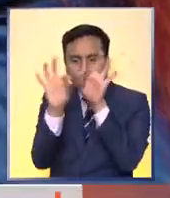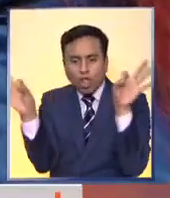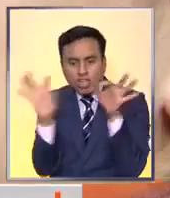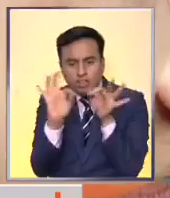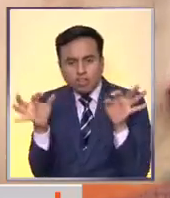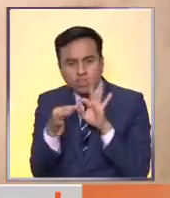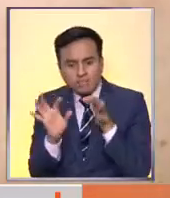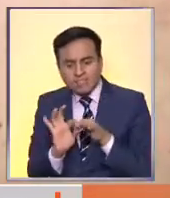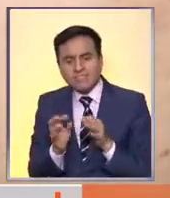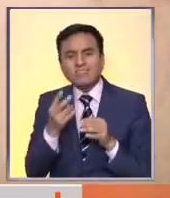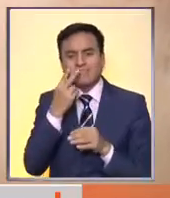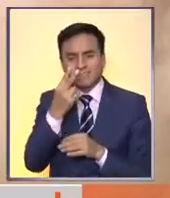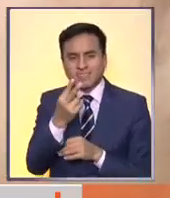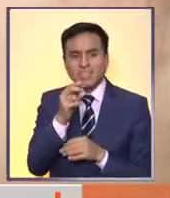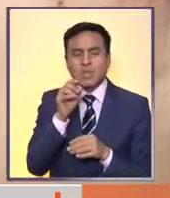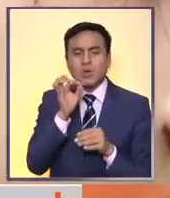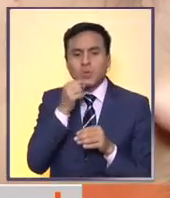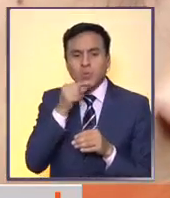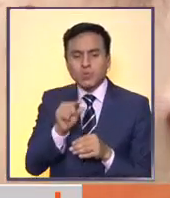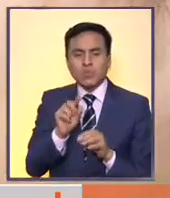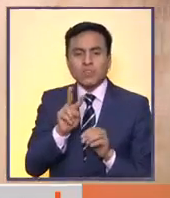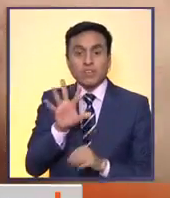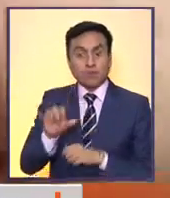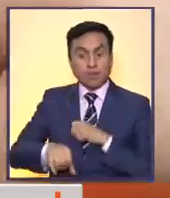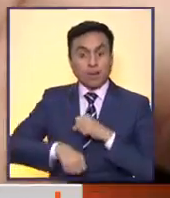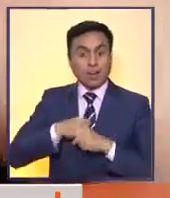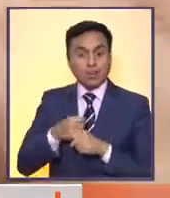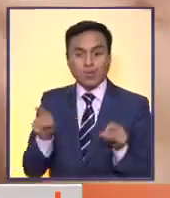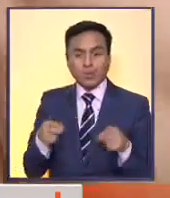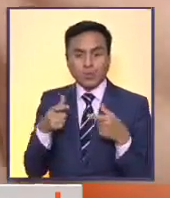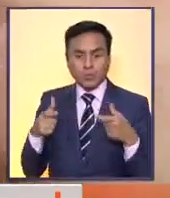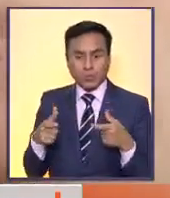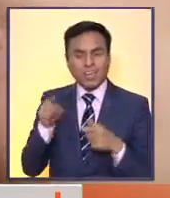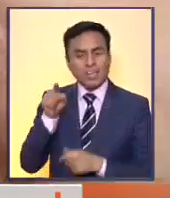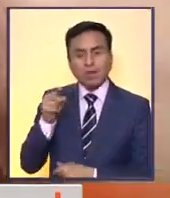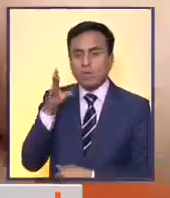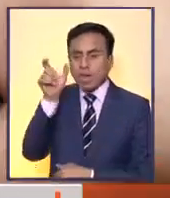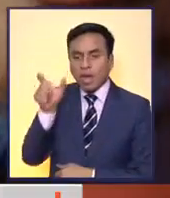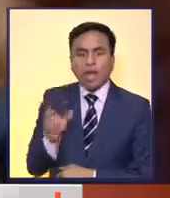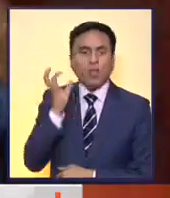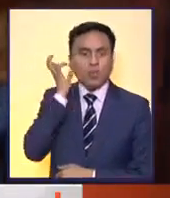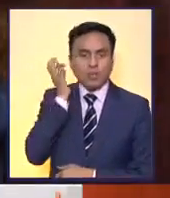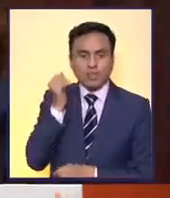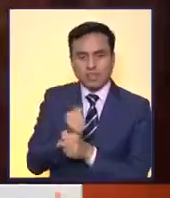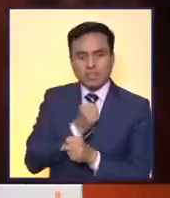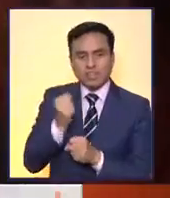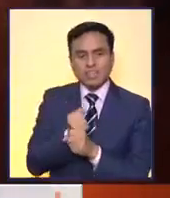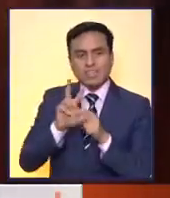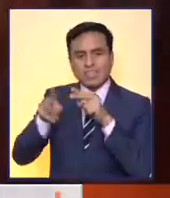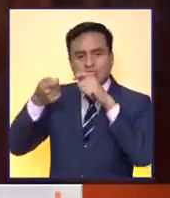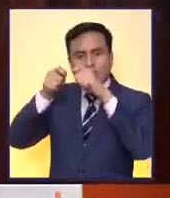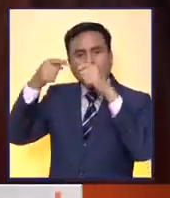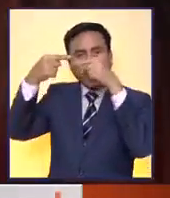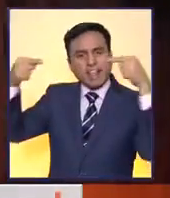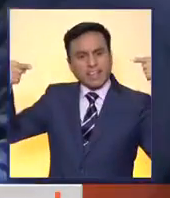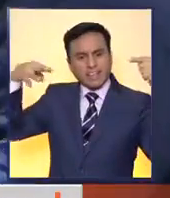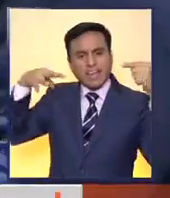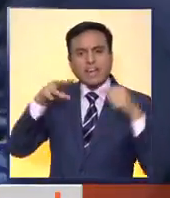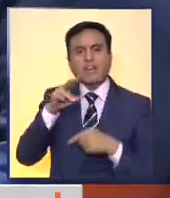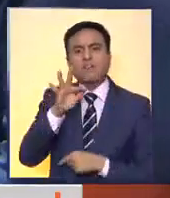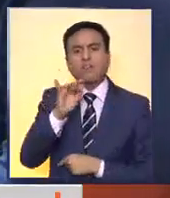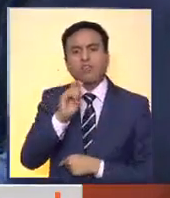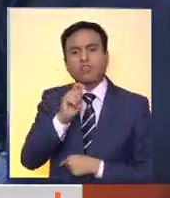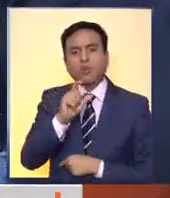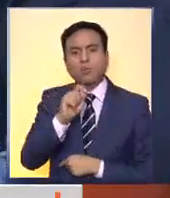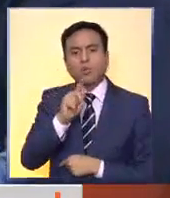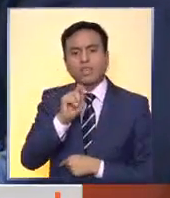realizó. Está a punto de cumplir 25 años y es la única alumna en este taller de instalación eléctrica fotovoltaica. Me